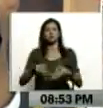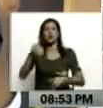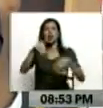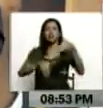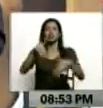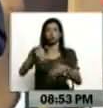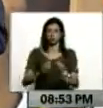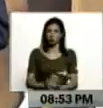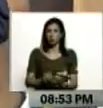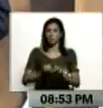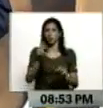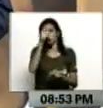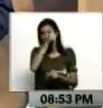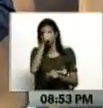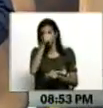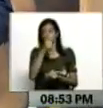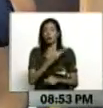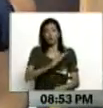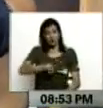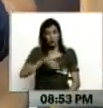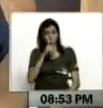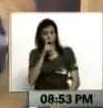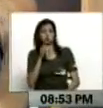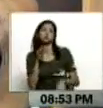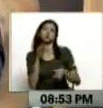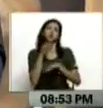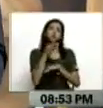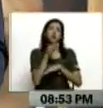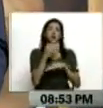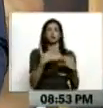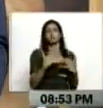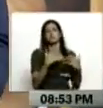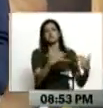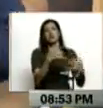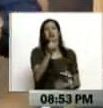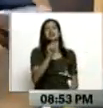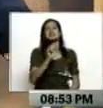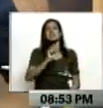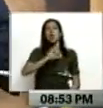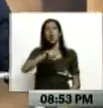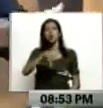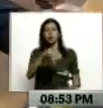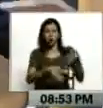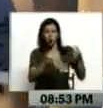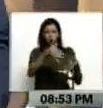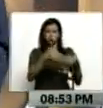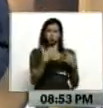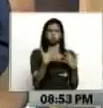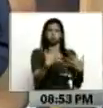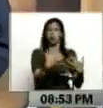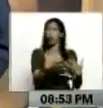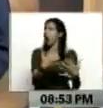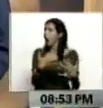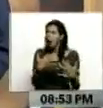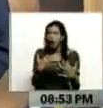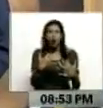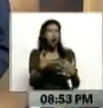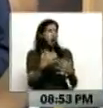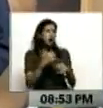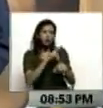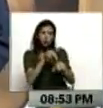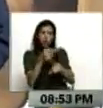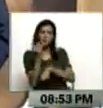elecciones y el domingo nicolá se fue para el tcj Y entonces ellos estaban bravos porque Nicolás no fue para la